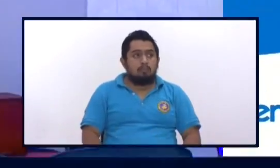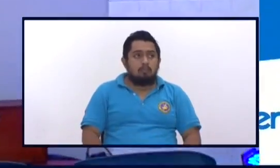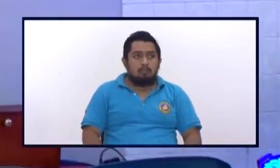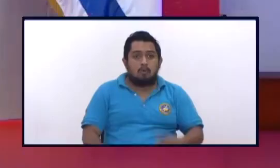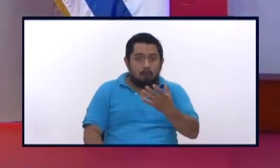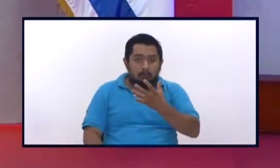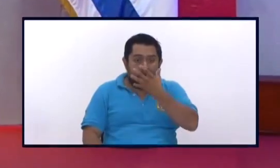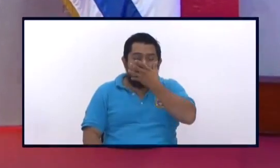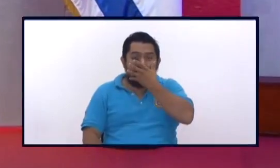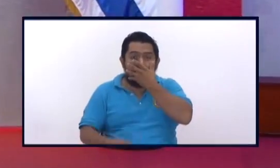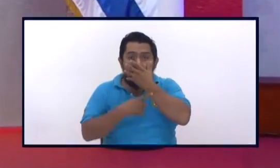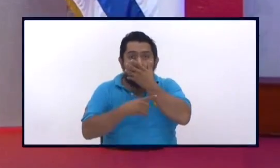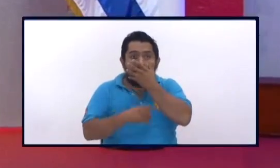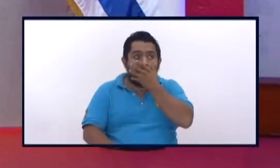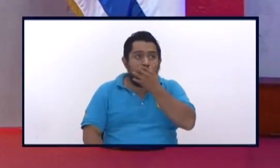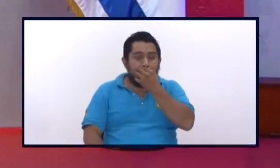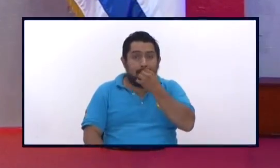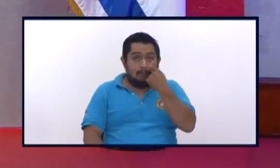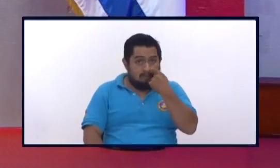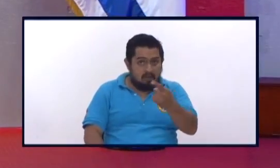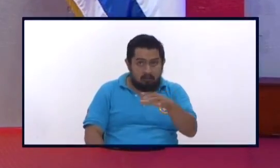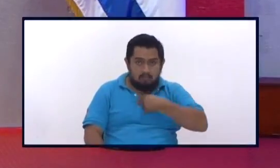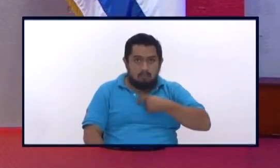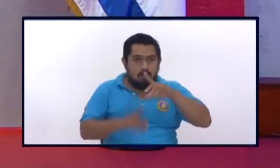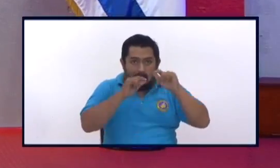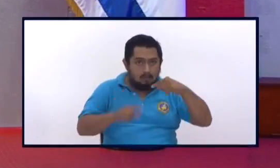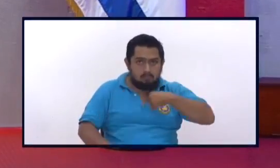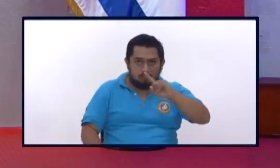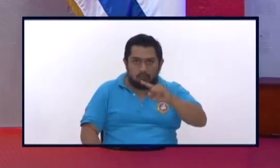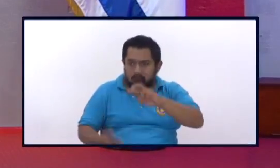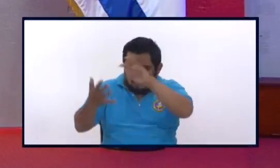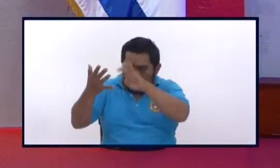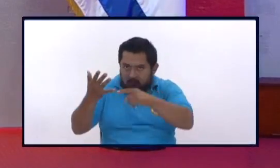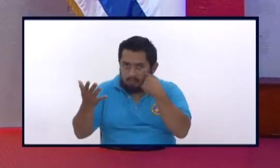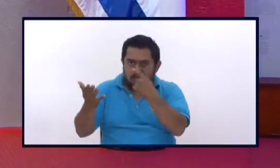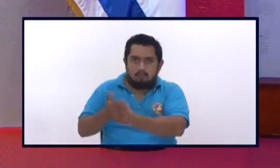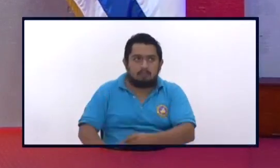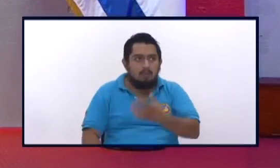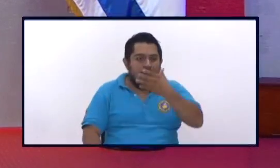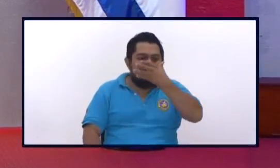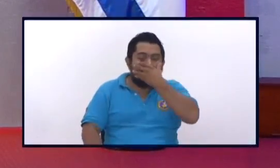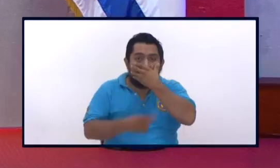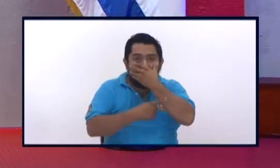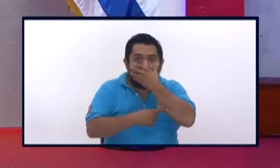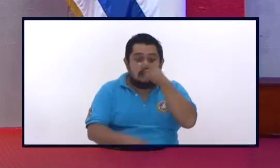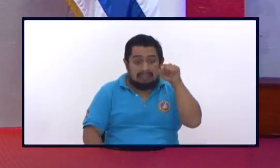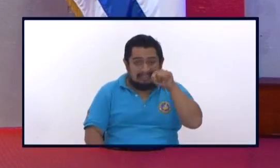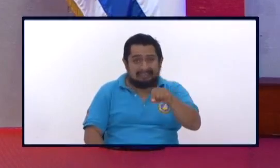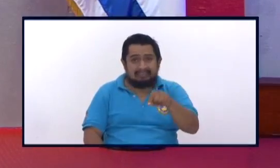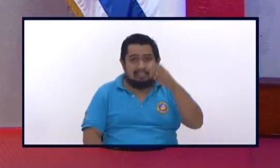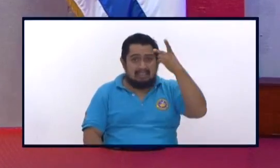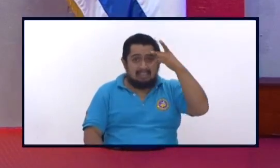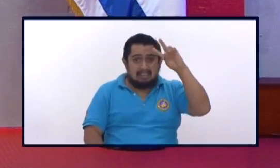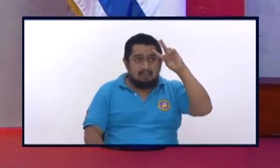máscaras que están utilizando decoración véalo por favor no me critique lea las máscaras que están utilizando dijo es